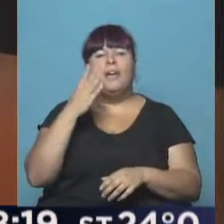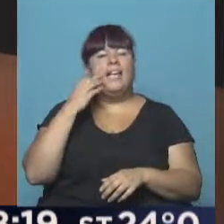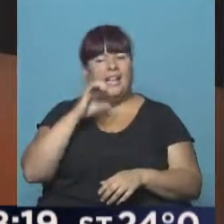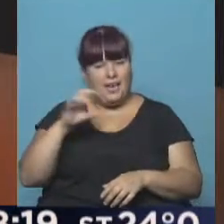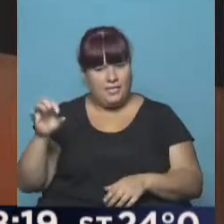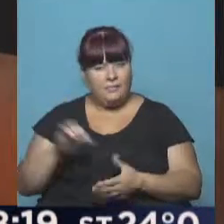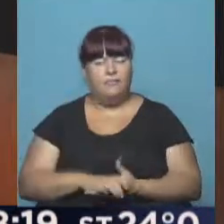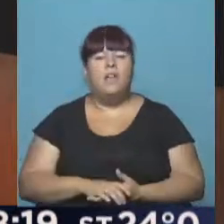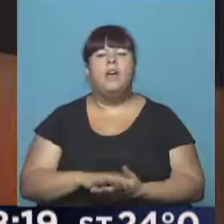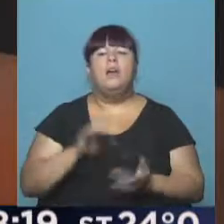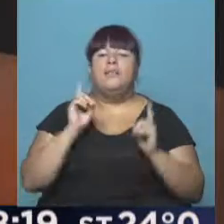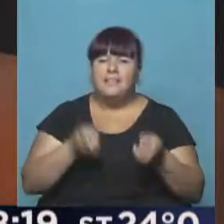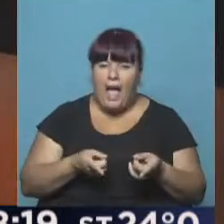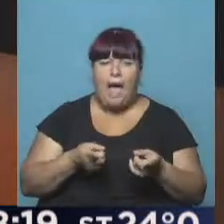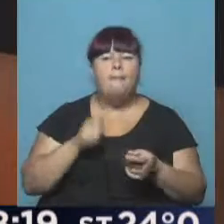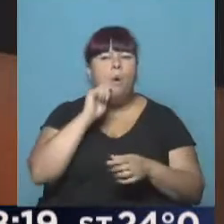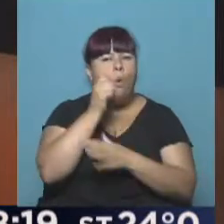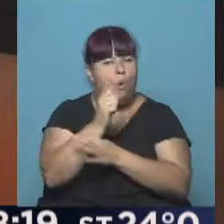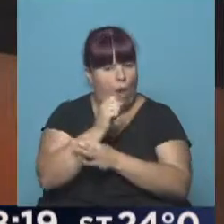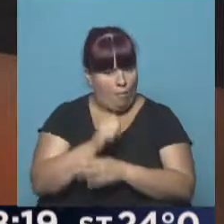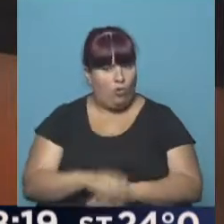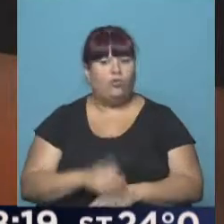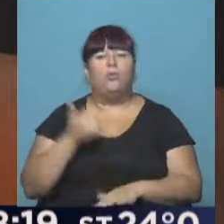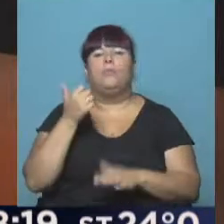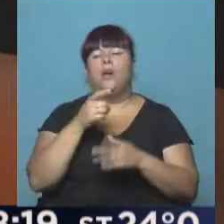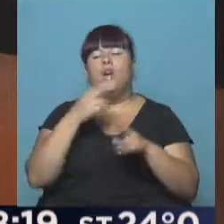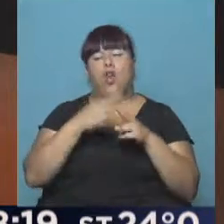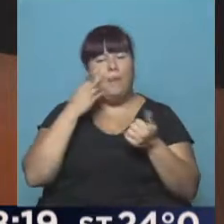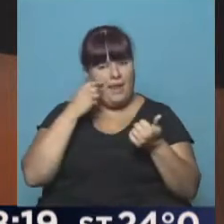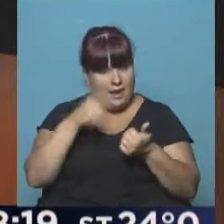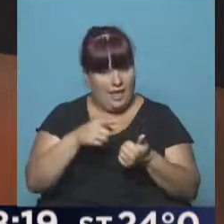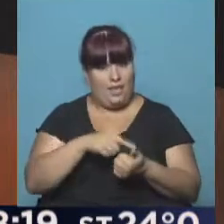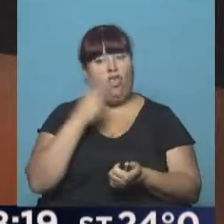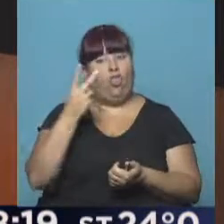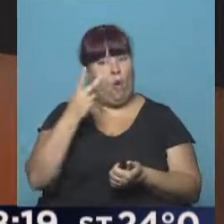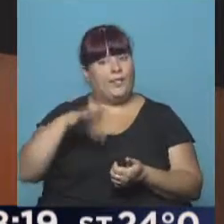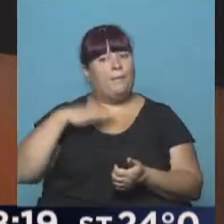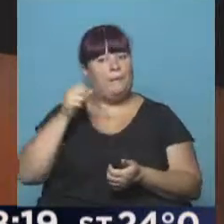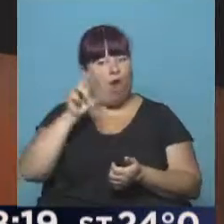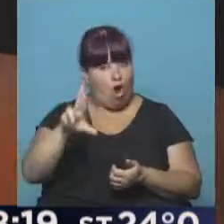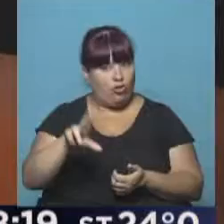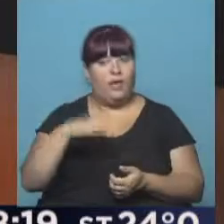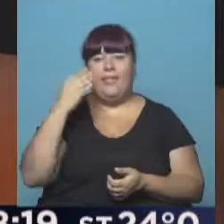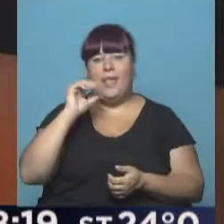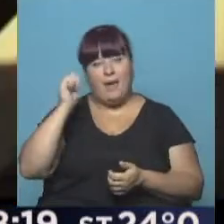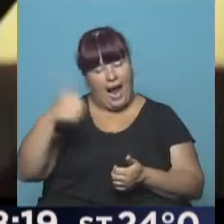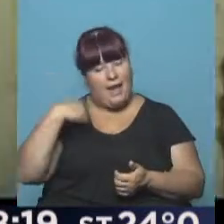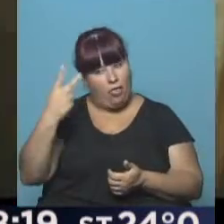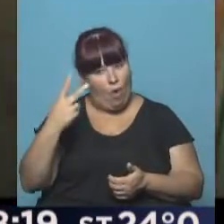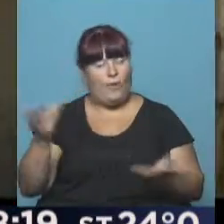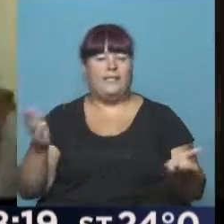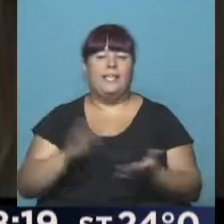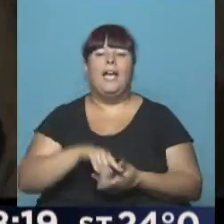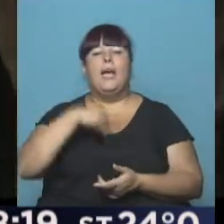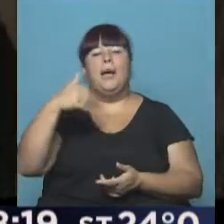Assassin's Creed y llega además con un gran elenco, encabezado por Michael Fassbender, dos veces nominado al Oscar y debió haberle ganado alguna de esas dos veces,